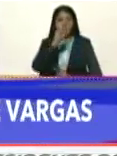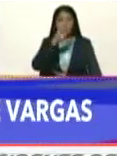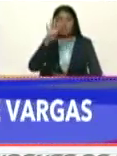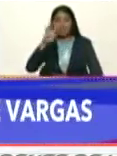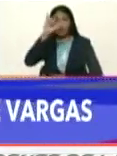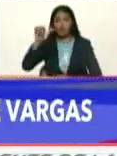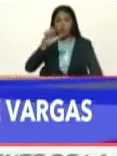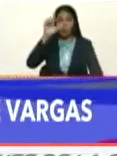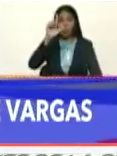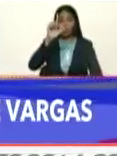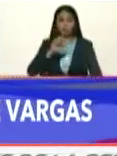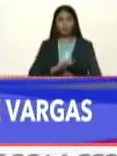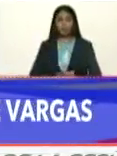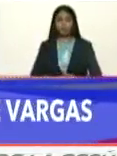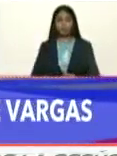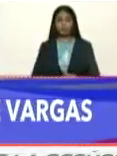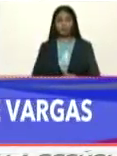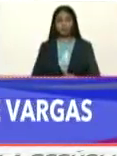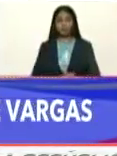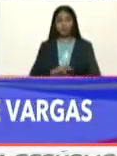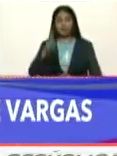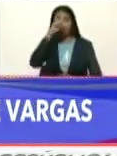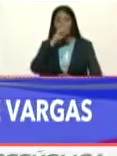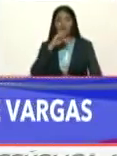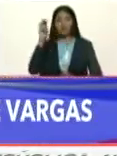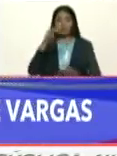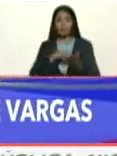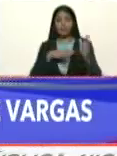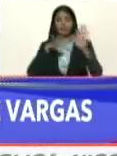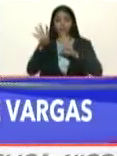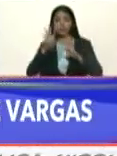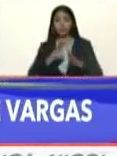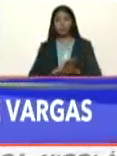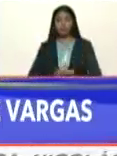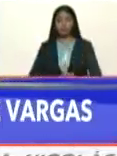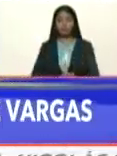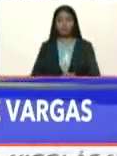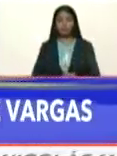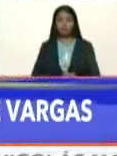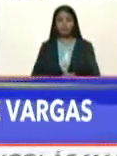25 de julio del año 2019,